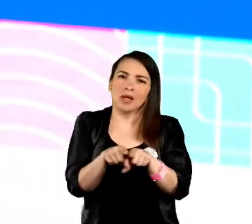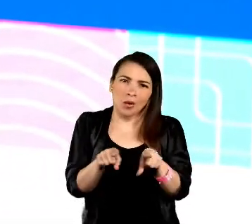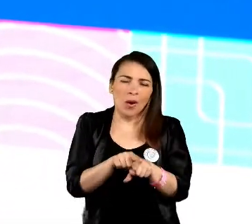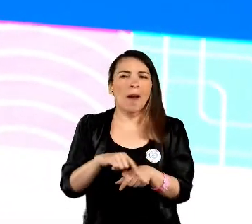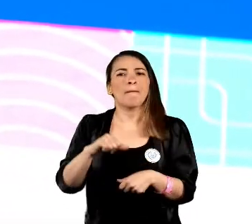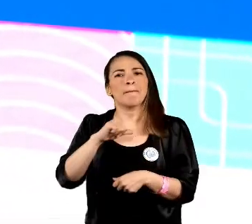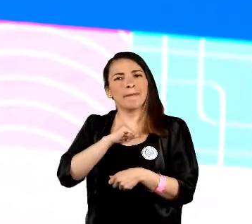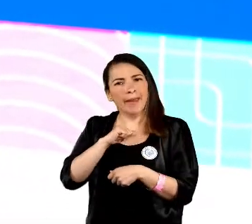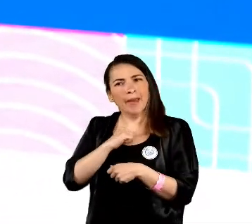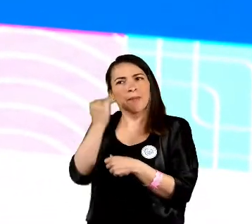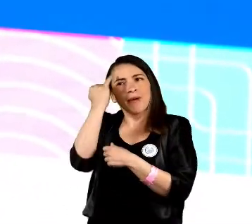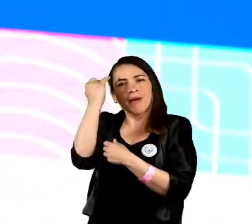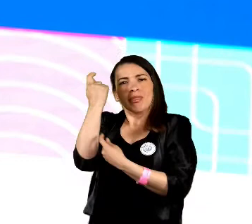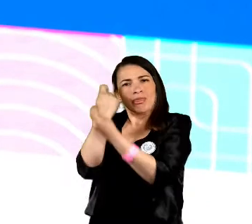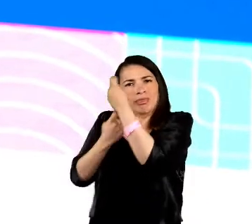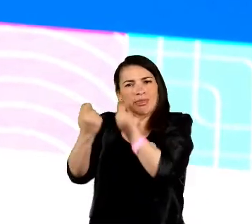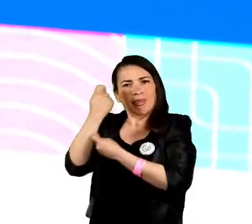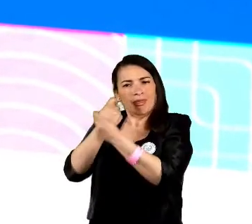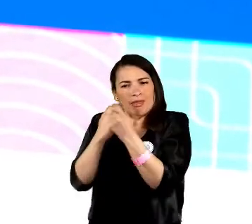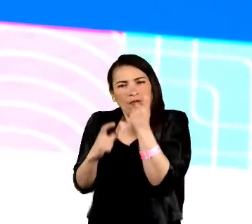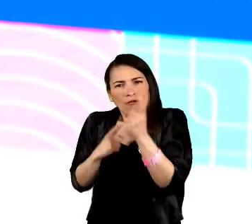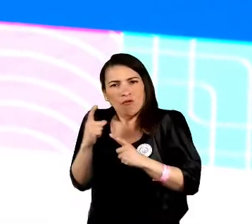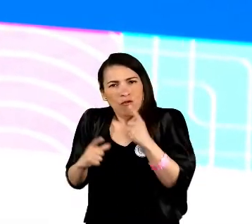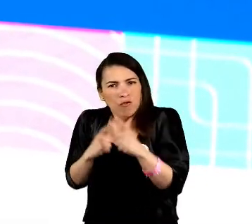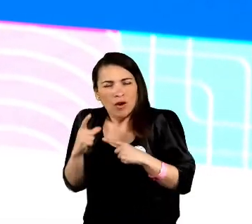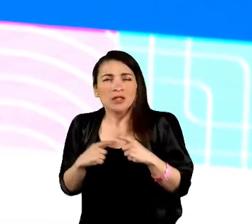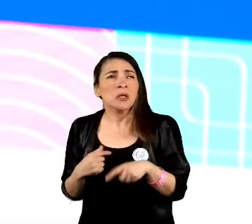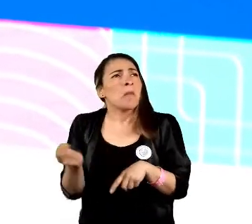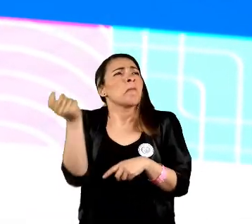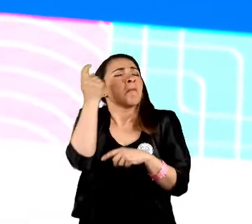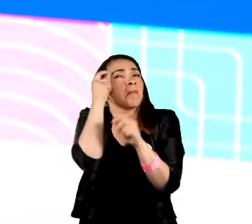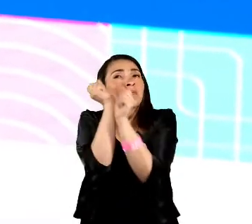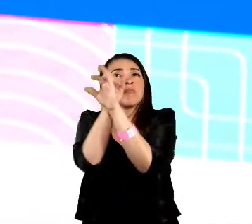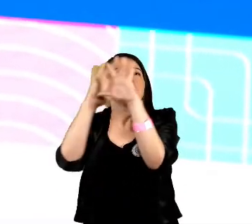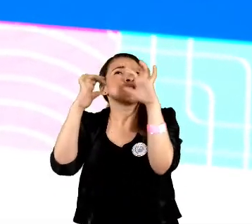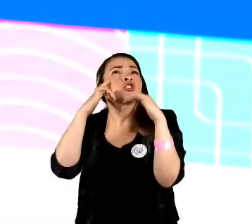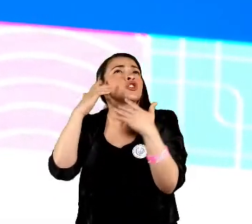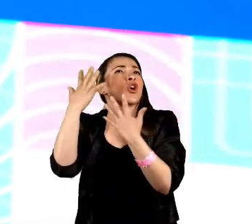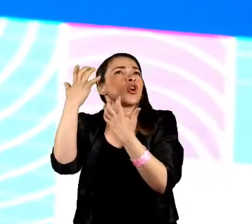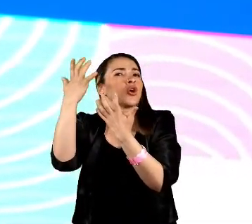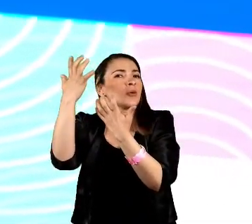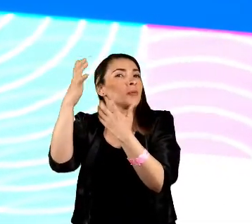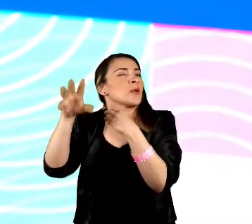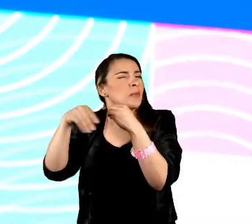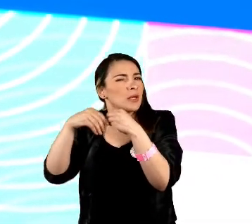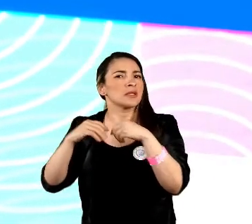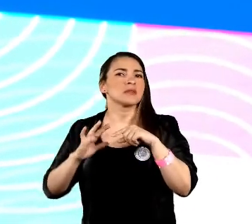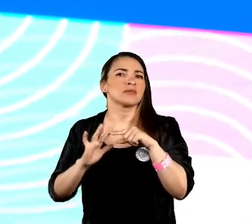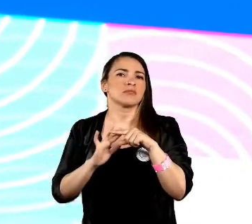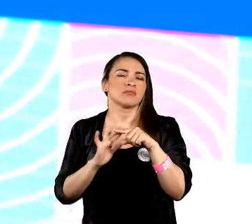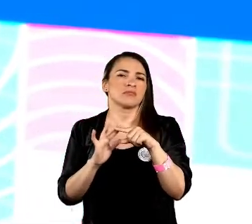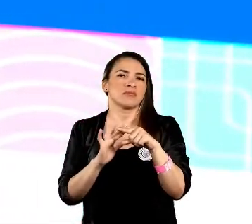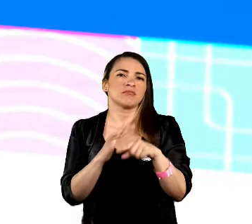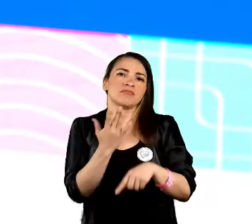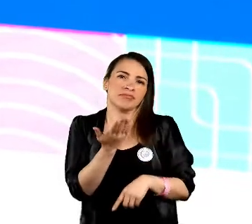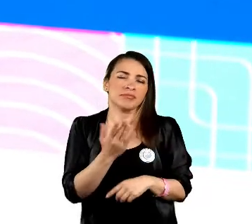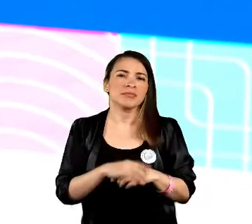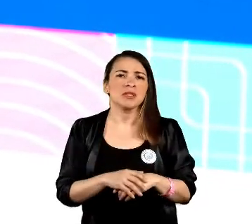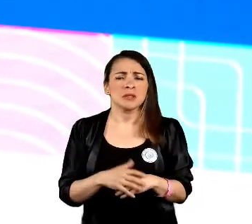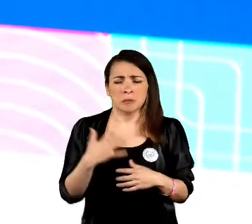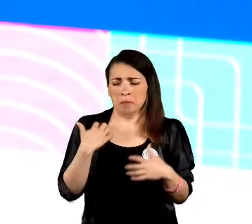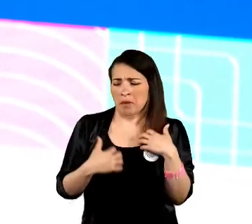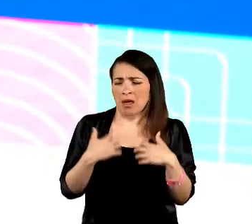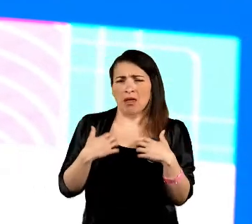No es simplemente imaginarse lo que se puede hacer no te van a fracaso si de eso siempre